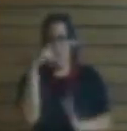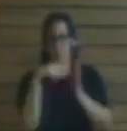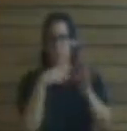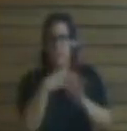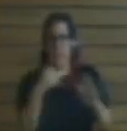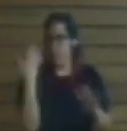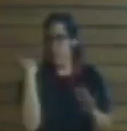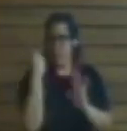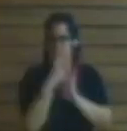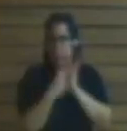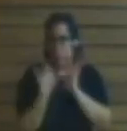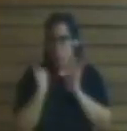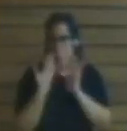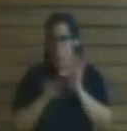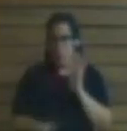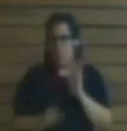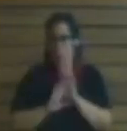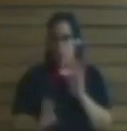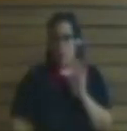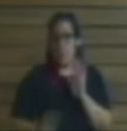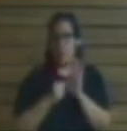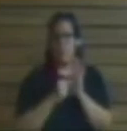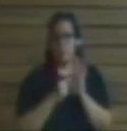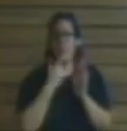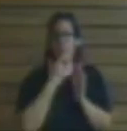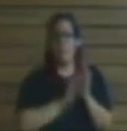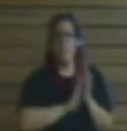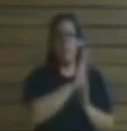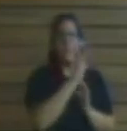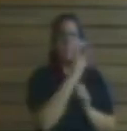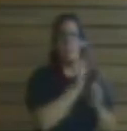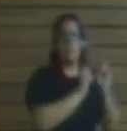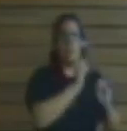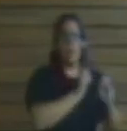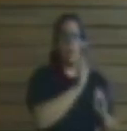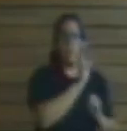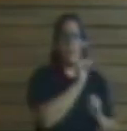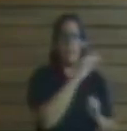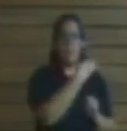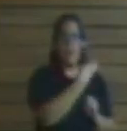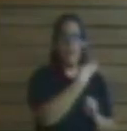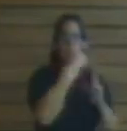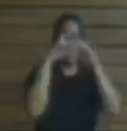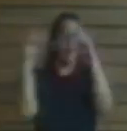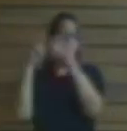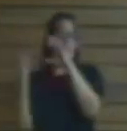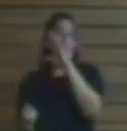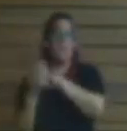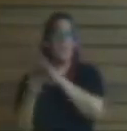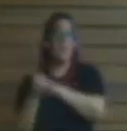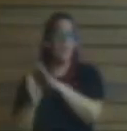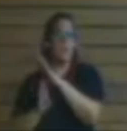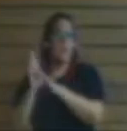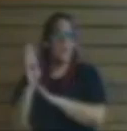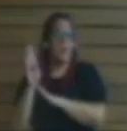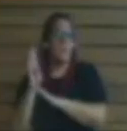del último que tenemos el dato, y que el PIB estamos creciendo en torno al 3%, ¿y cuánto está creciendo la creación, la generación de